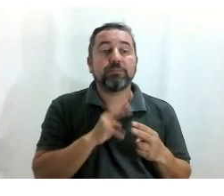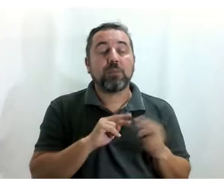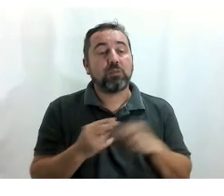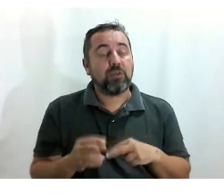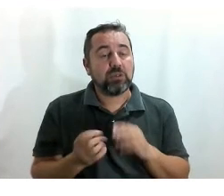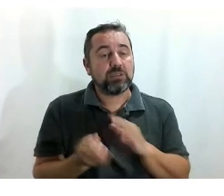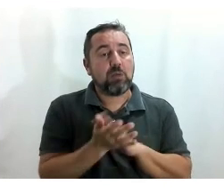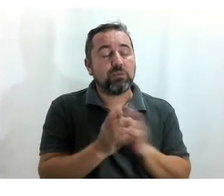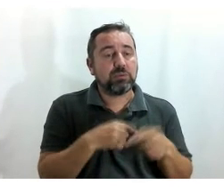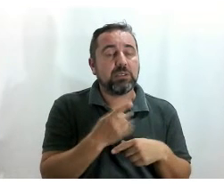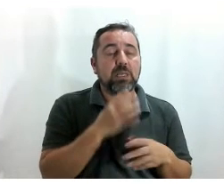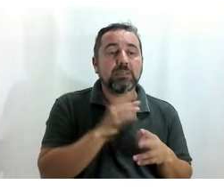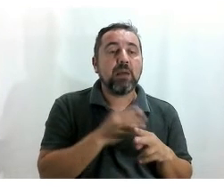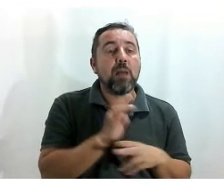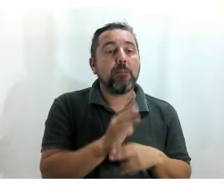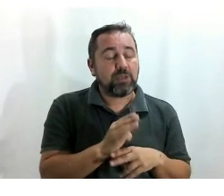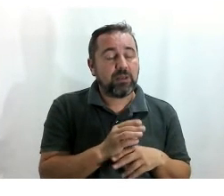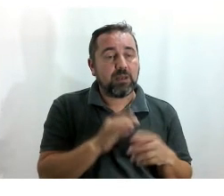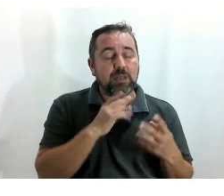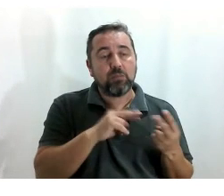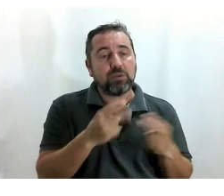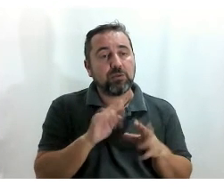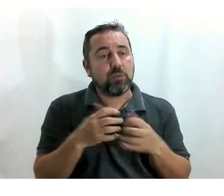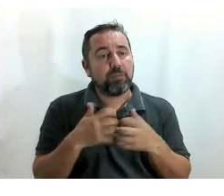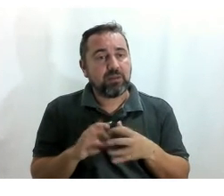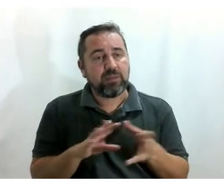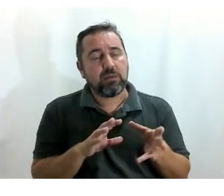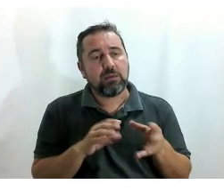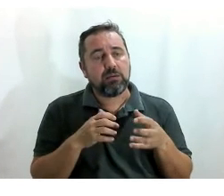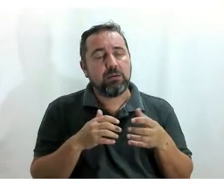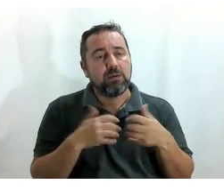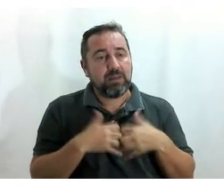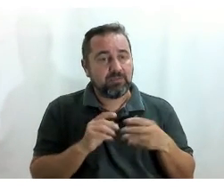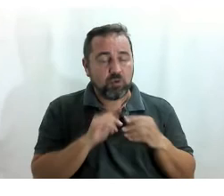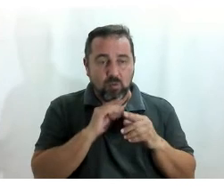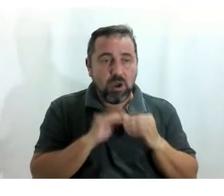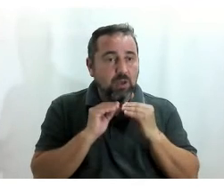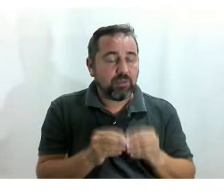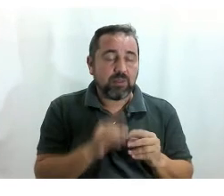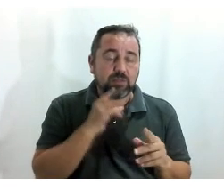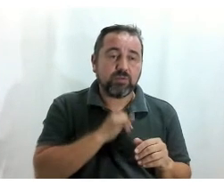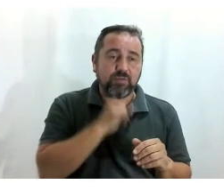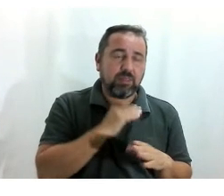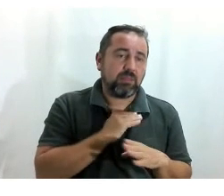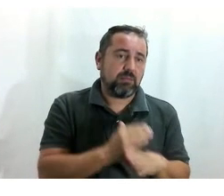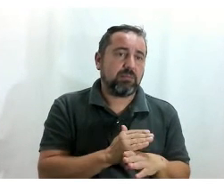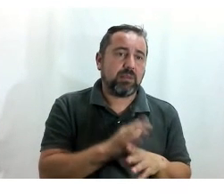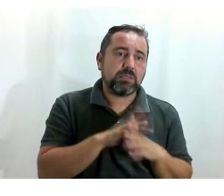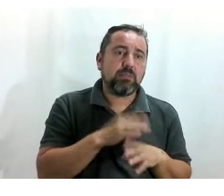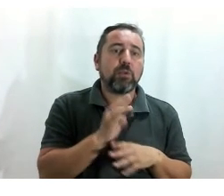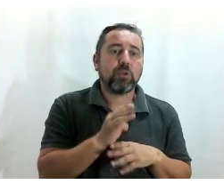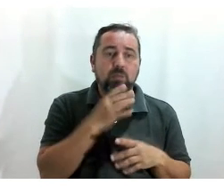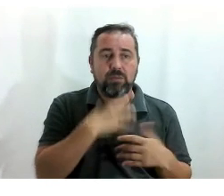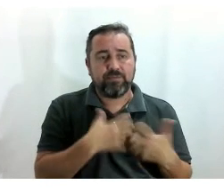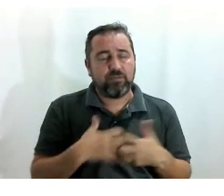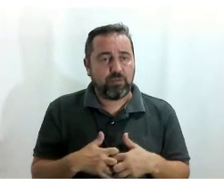que la proteína, que las mutaciones en su mecanismo de actuación sea que no existe suficiente cantidad de proteína como para desempeñar